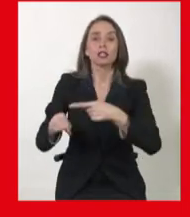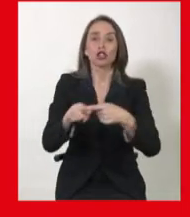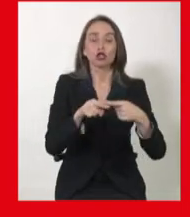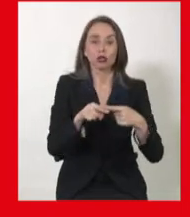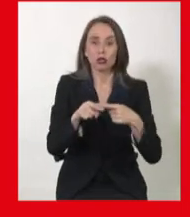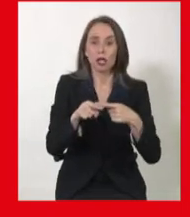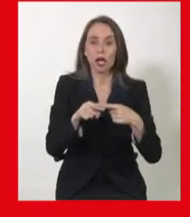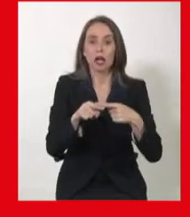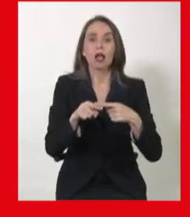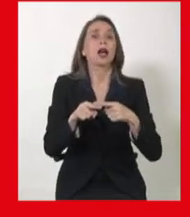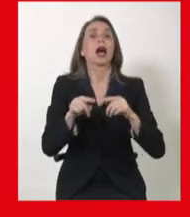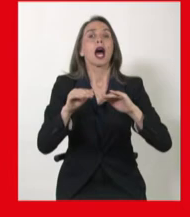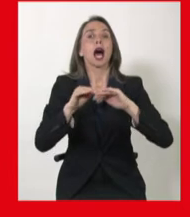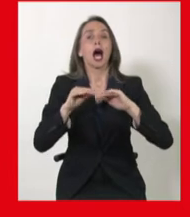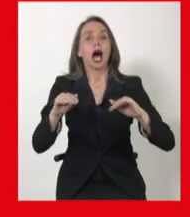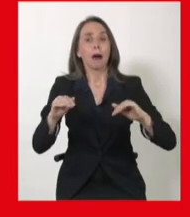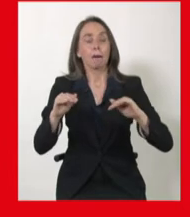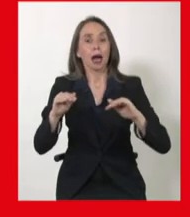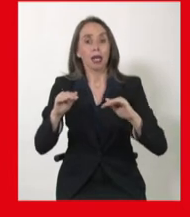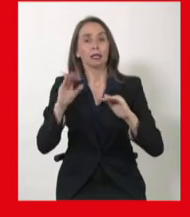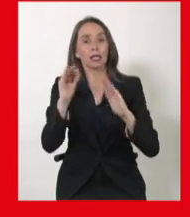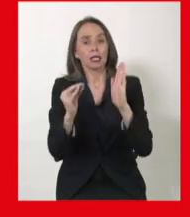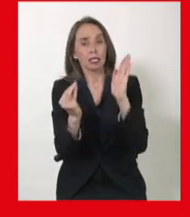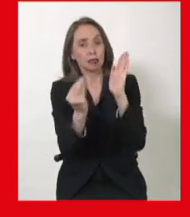más allá de su suscripción expresa?